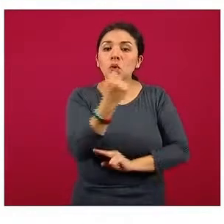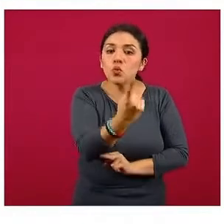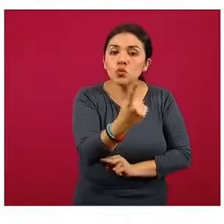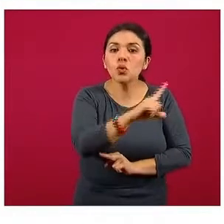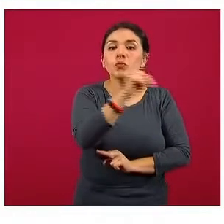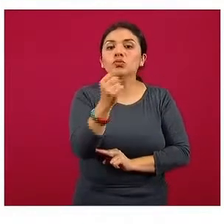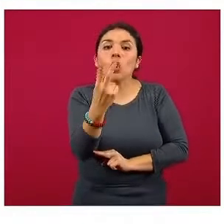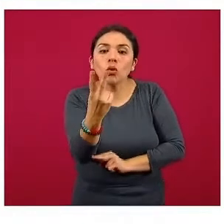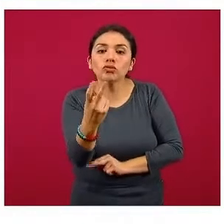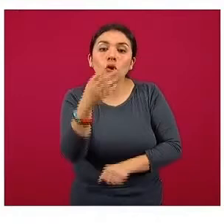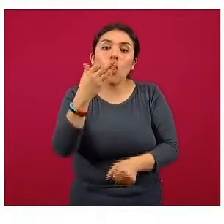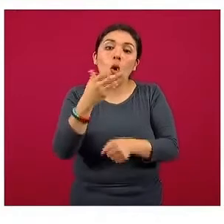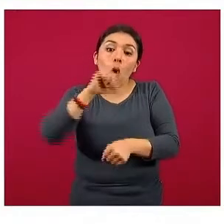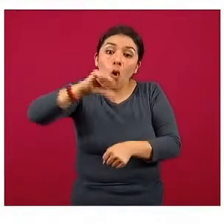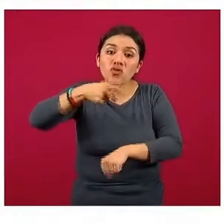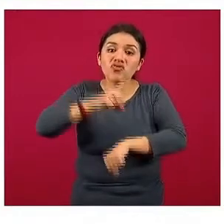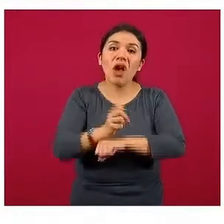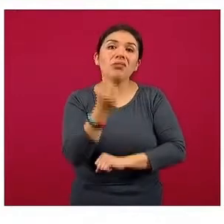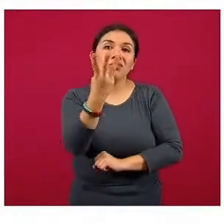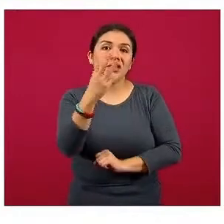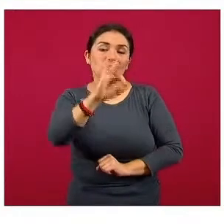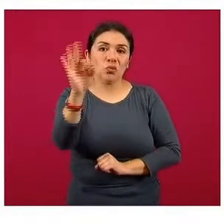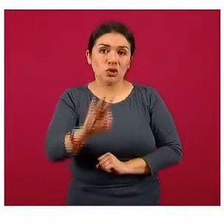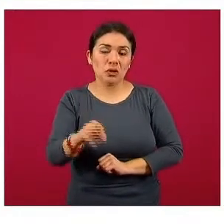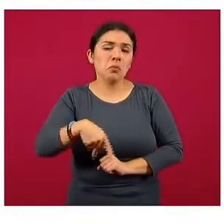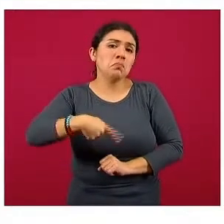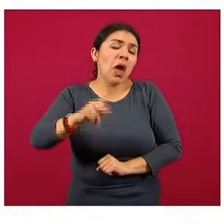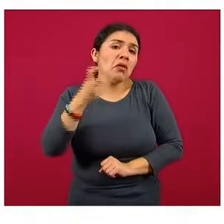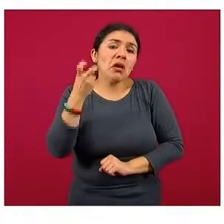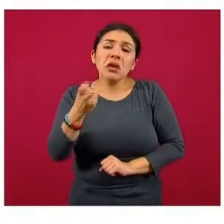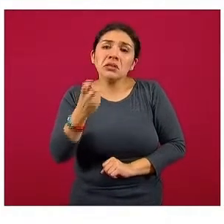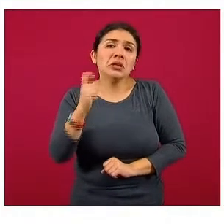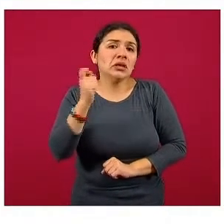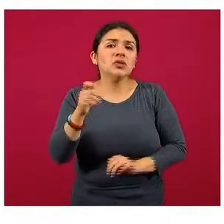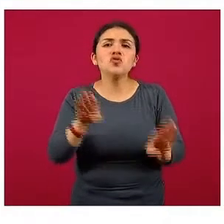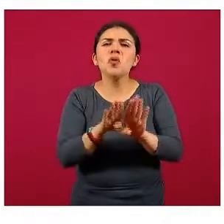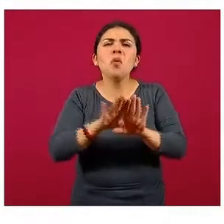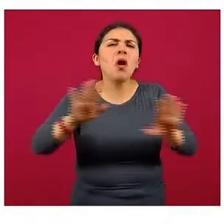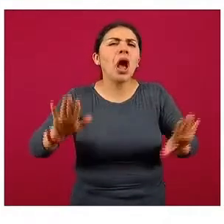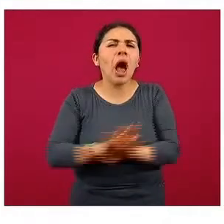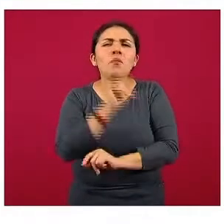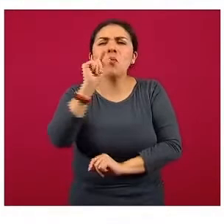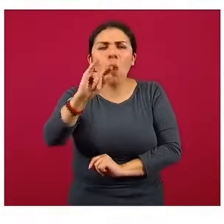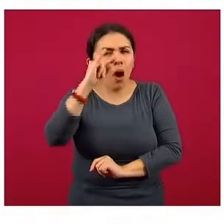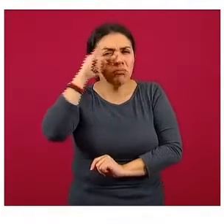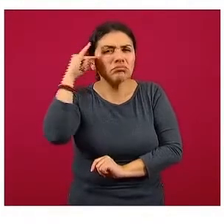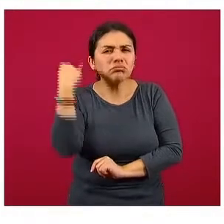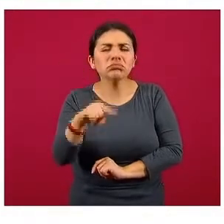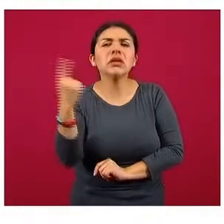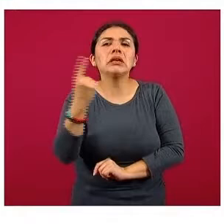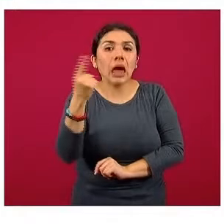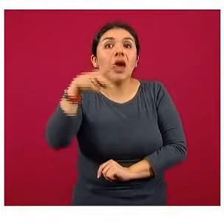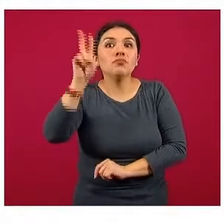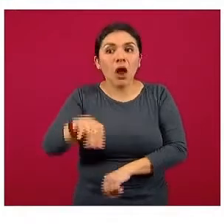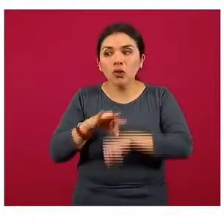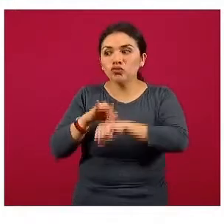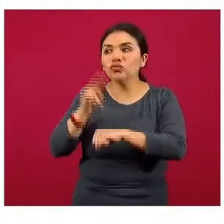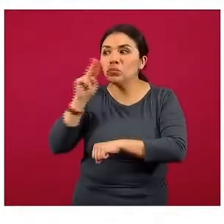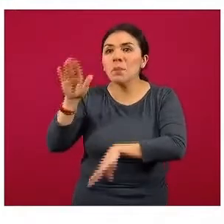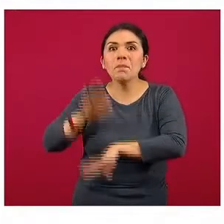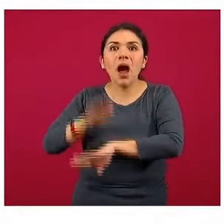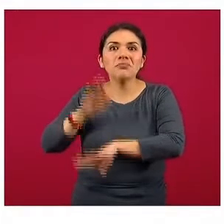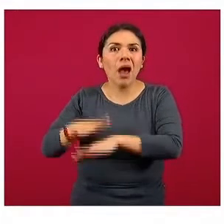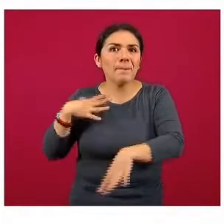luego subió un 2, hoy día subió un 3%, pero han sido cambios mínimos en relación a lo que sí vemos en la